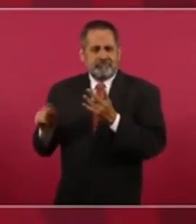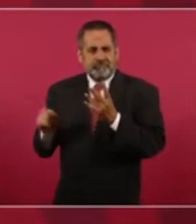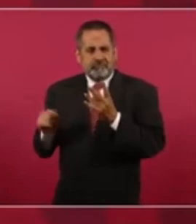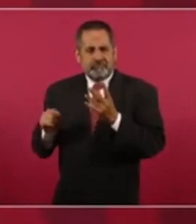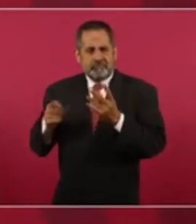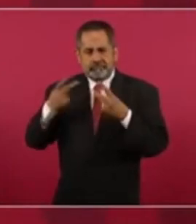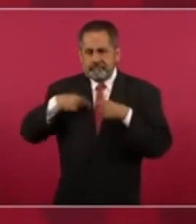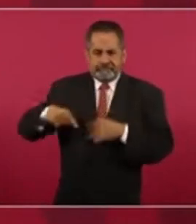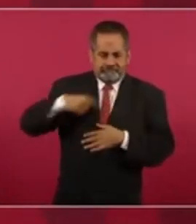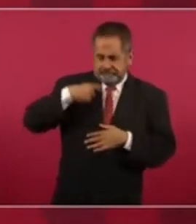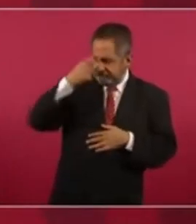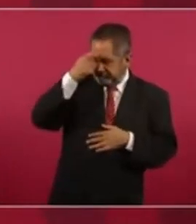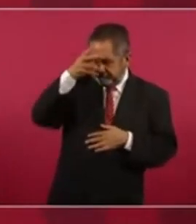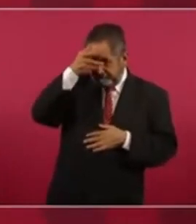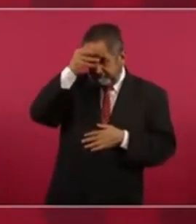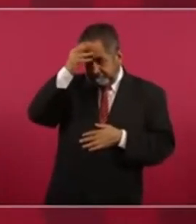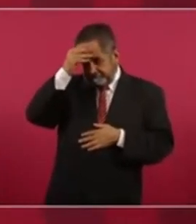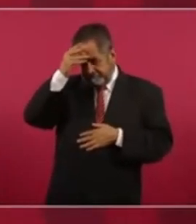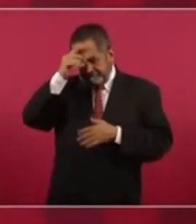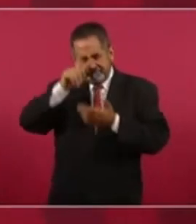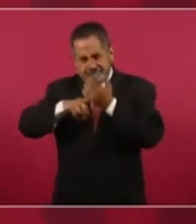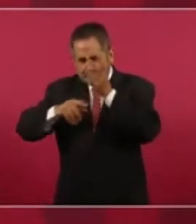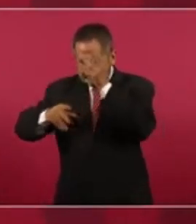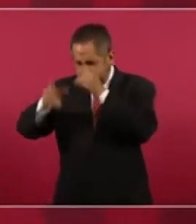para la formación.